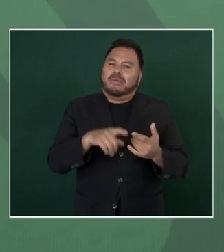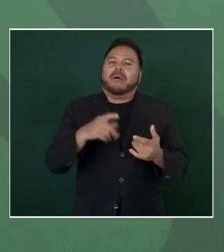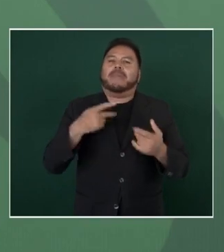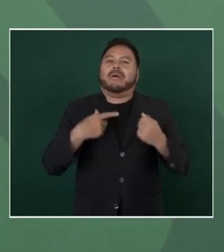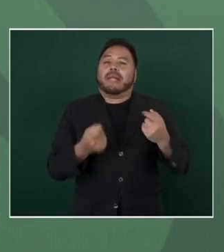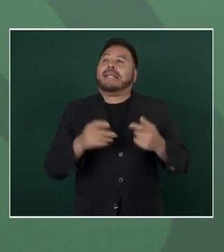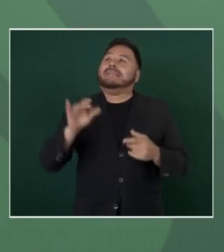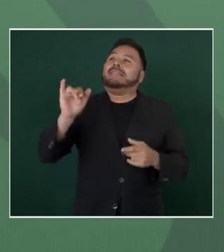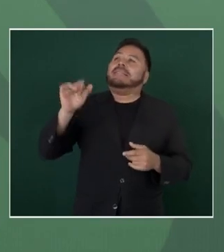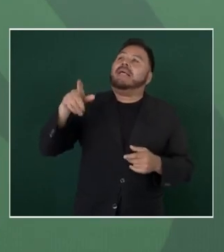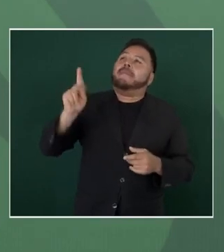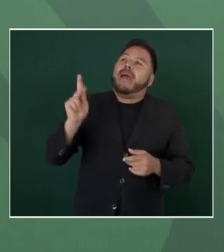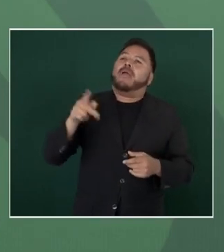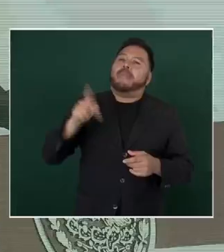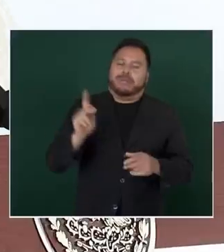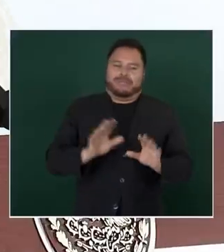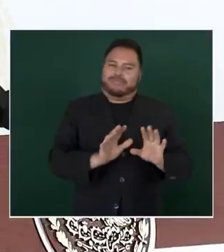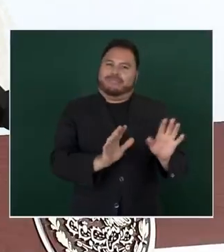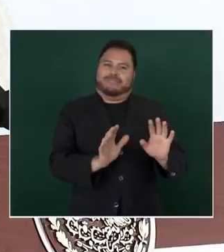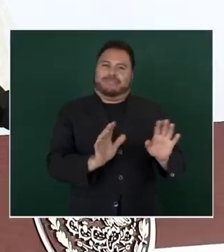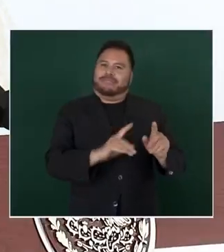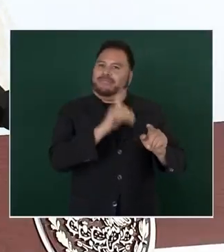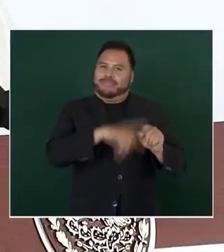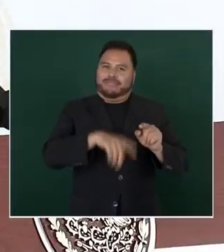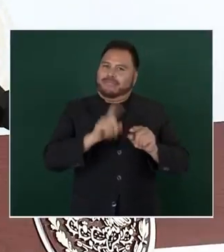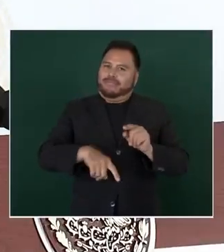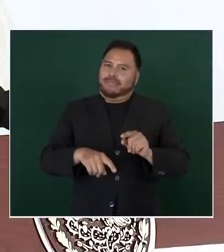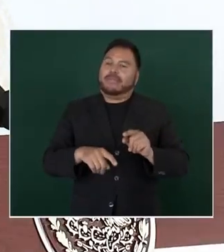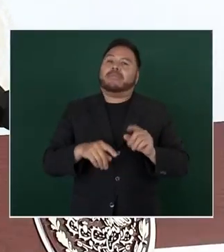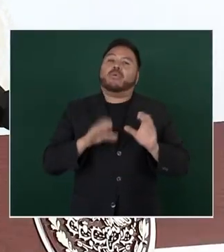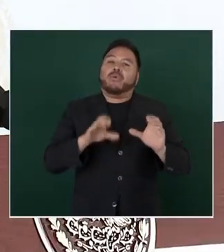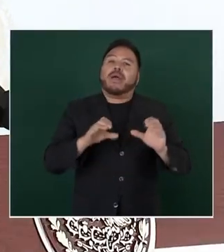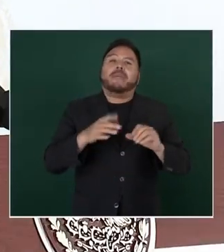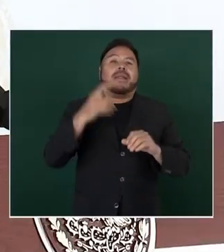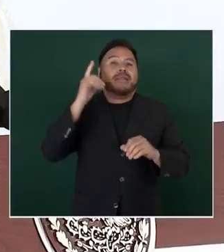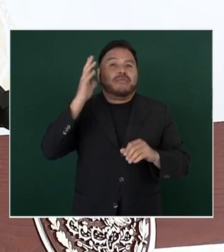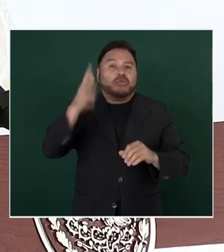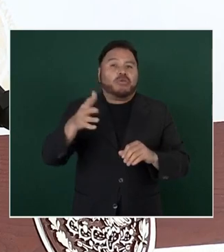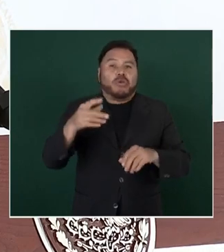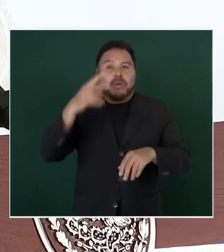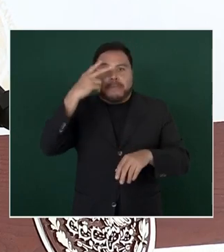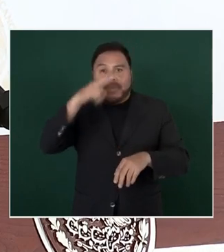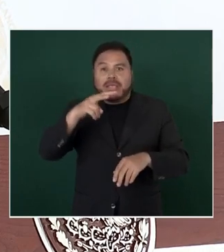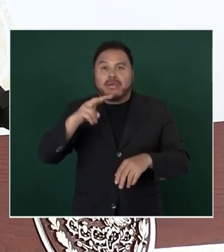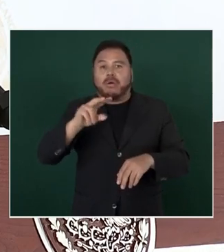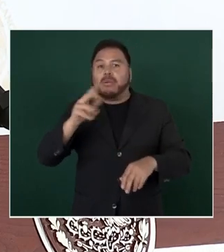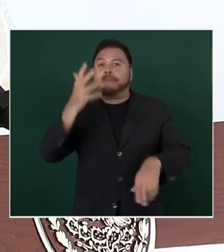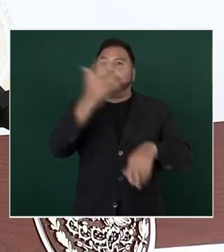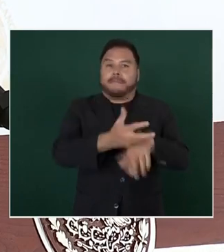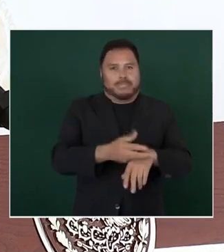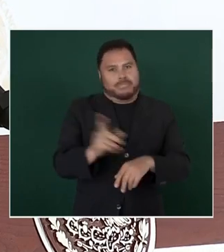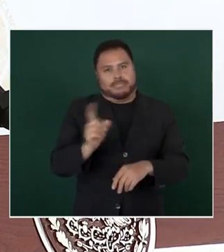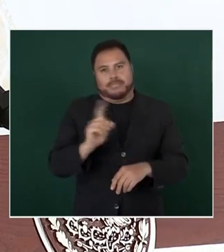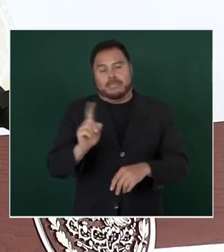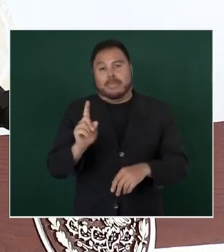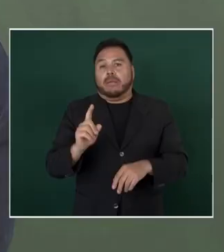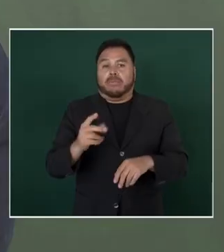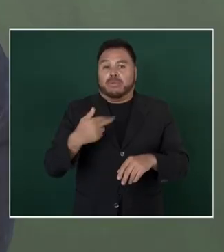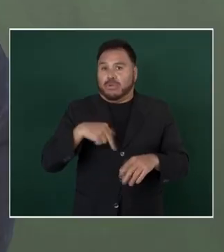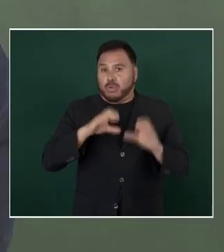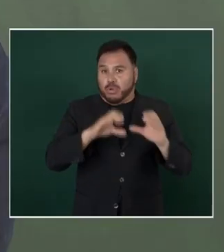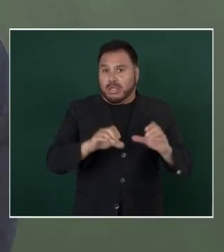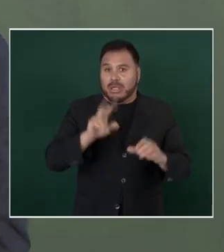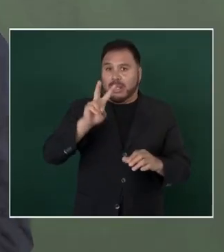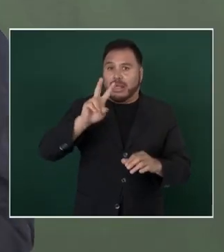pretextos, excusas para que no sancionen a México, porque si no cuidamos la